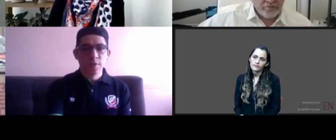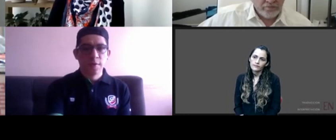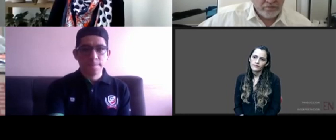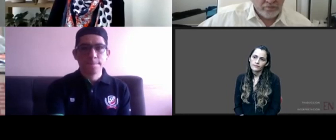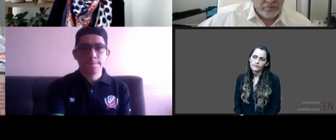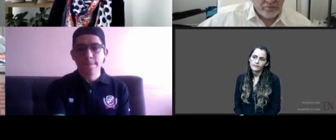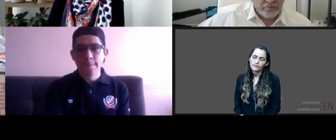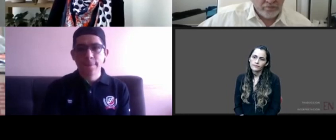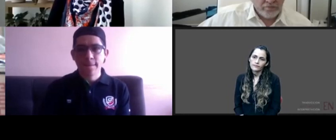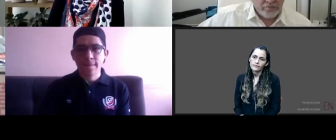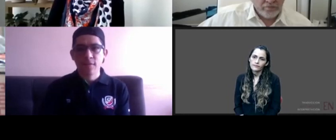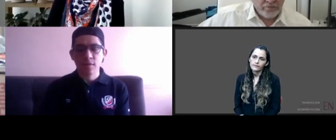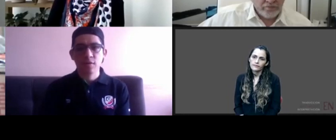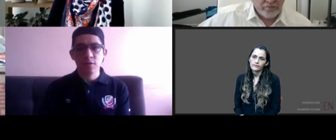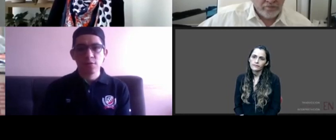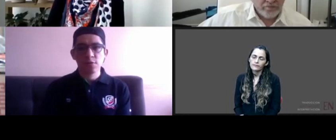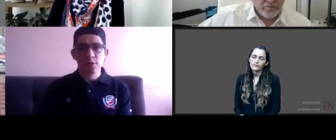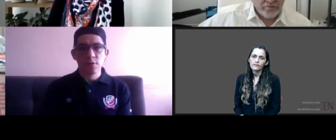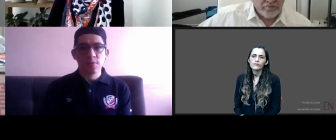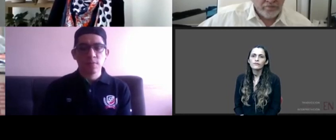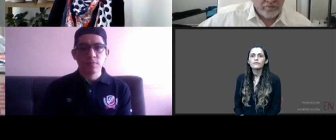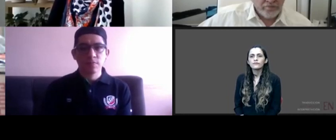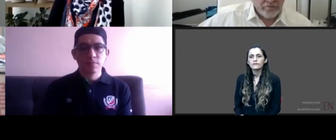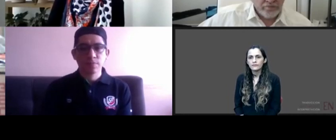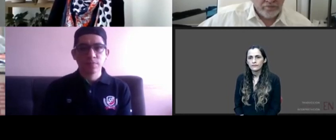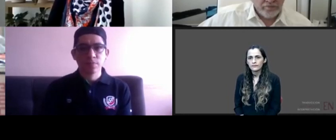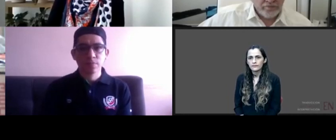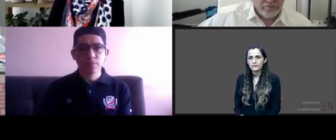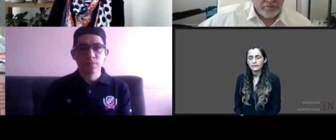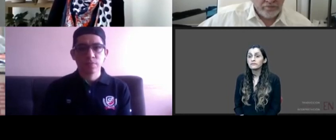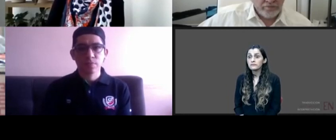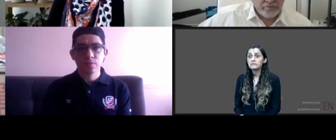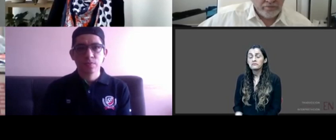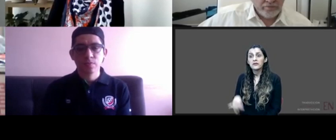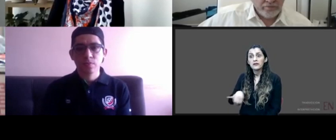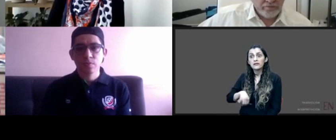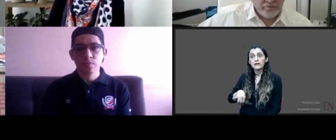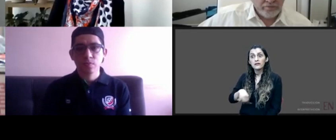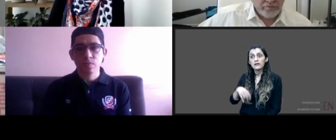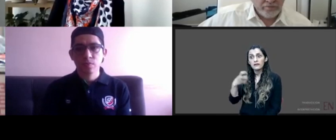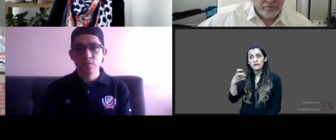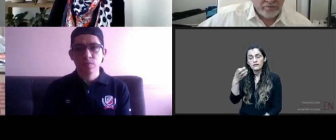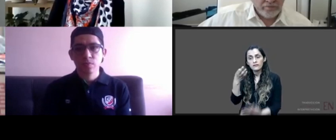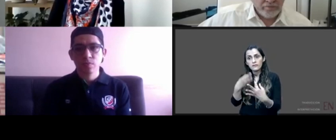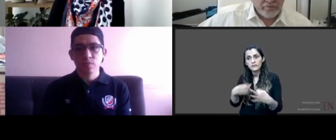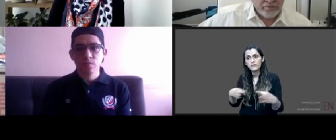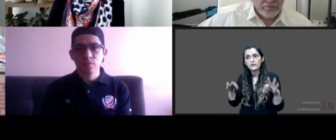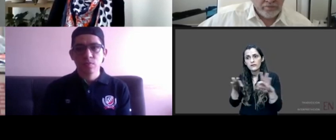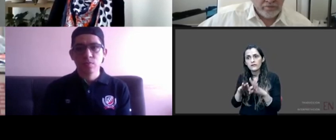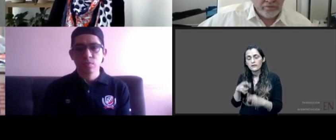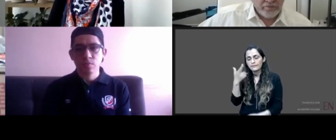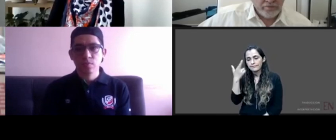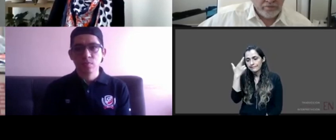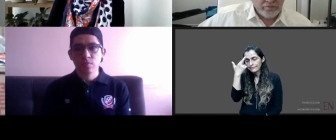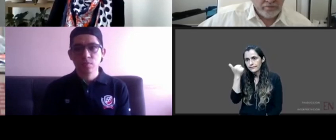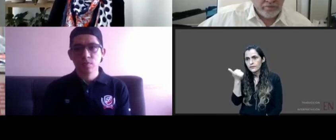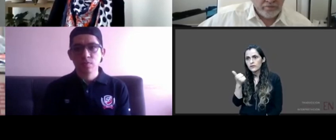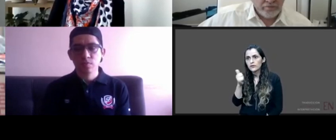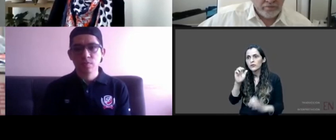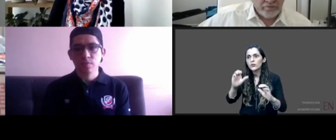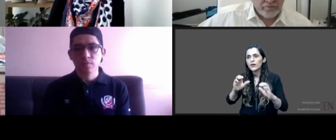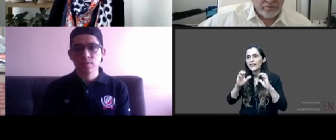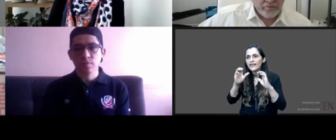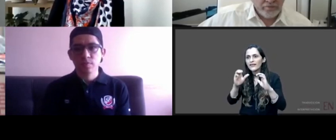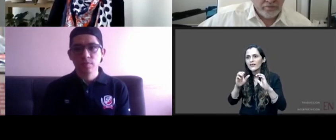yo les sugeriría como conclusión. Muy interesante, muy importante este tema de tener cuidado